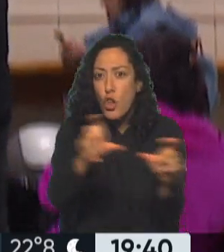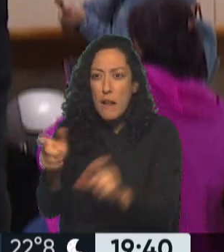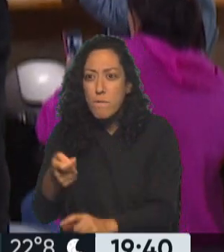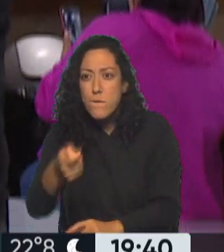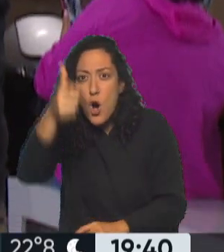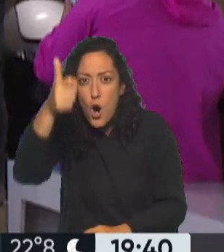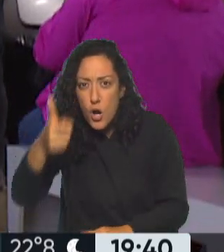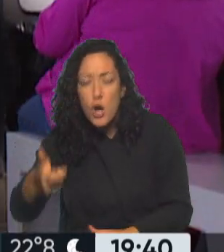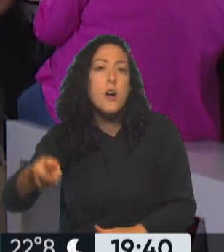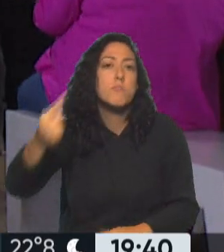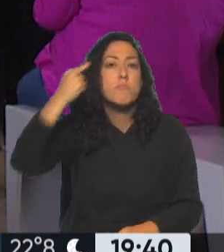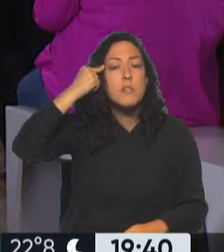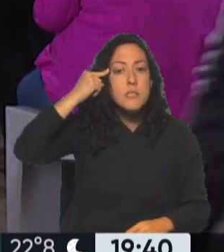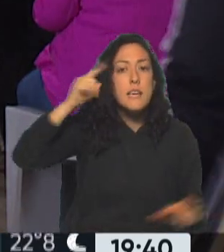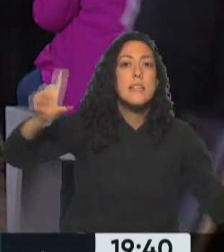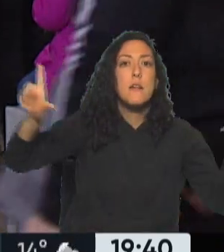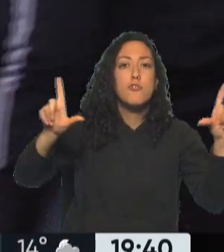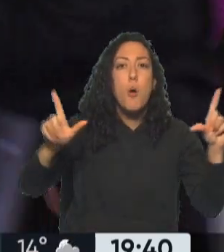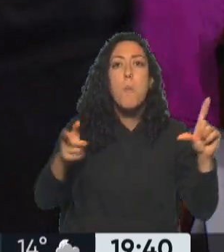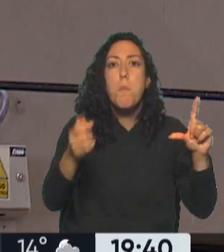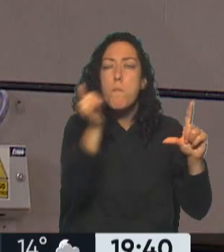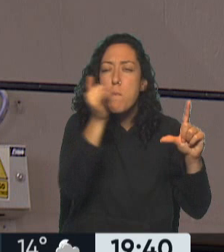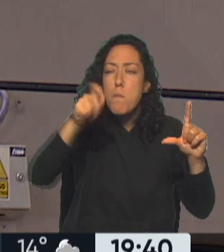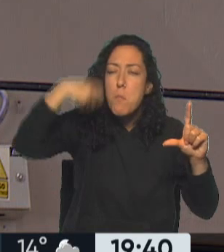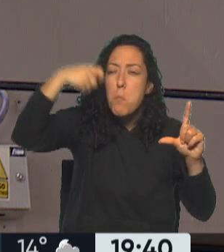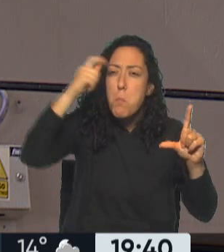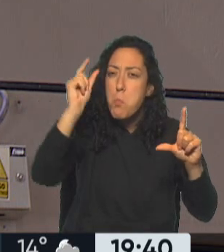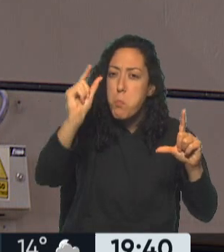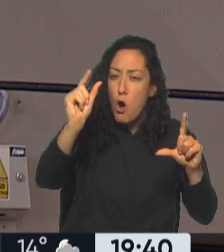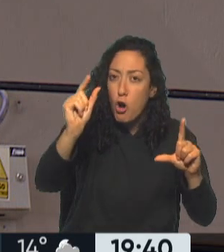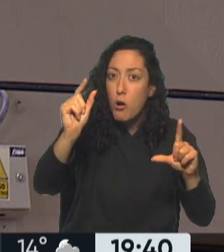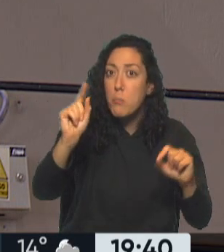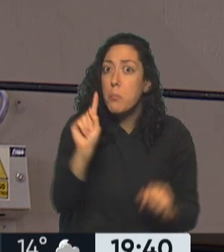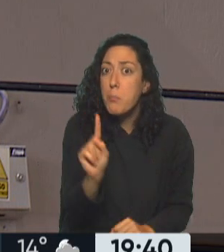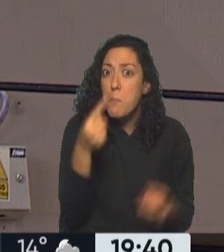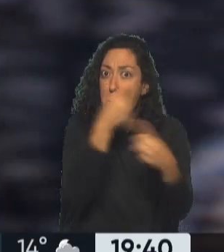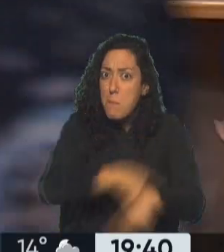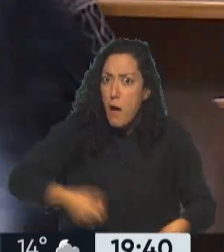fotografiada, muy poco televisada. Sin embargo, los materiales existían.